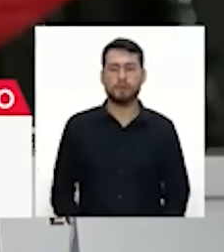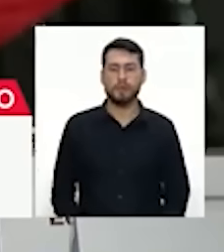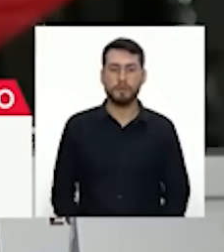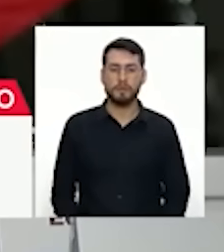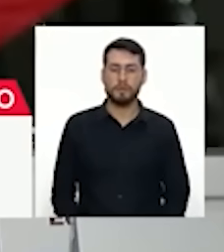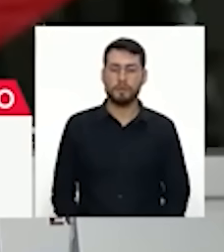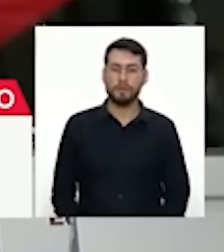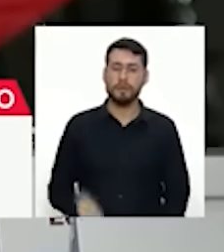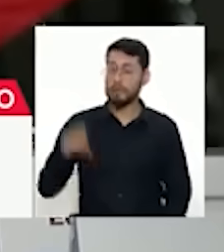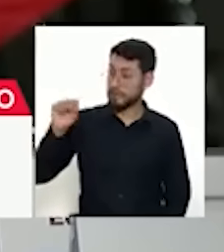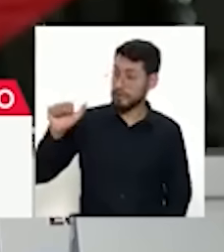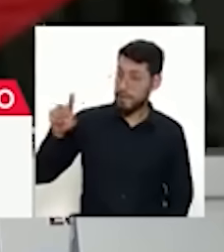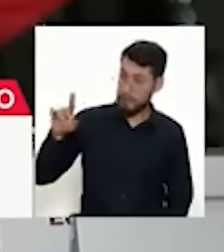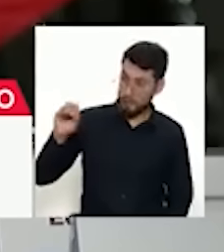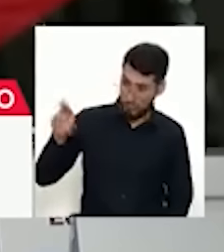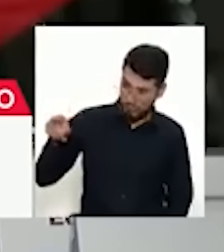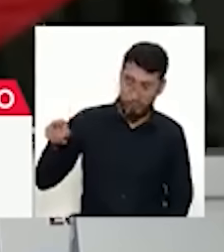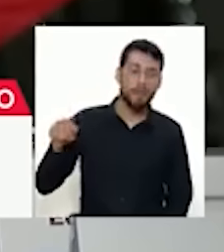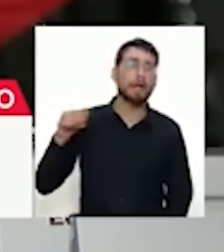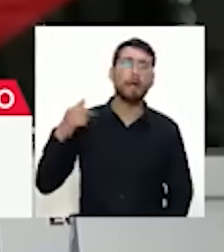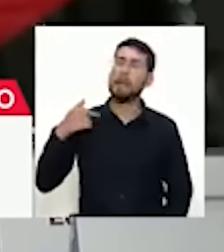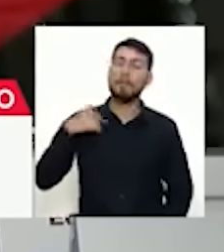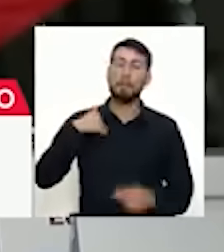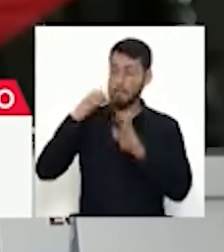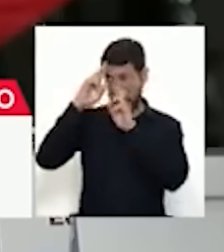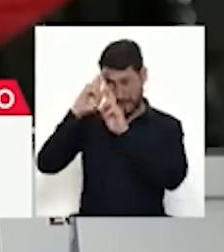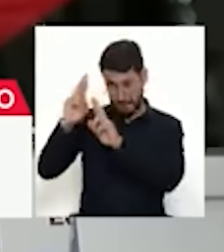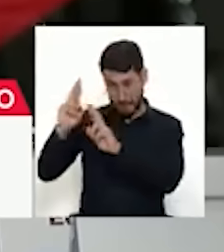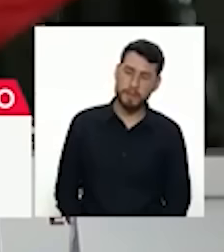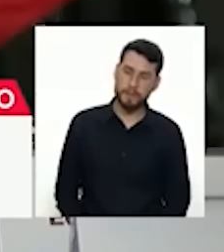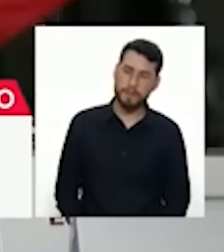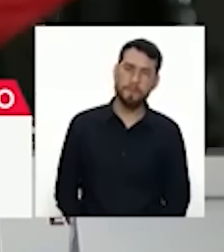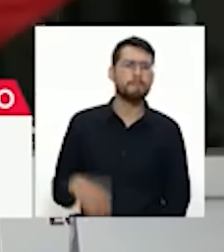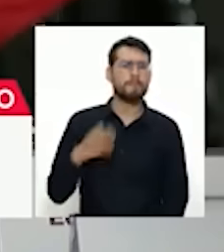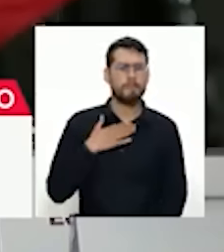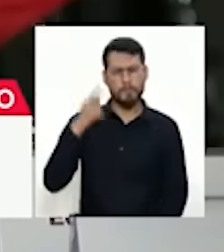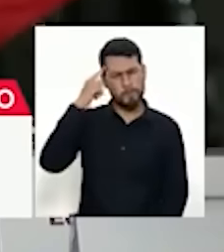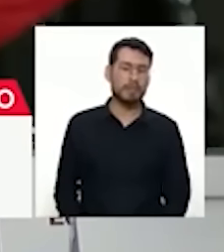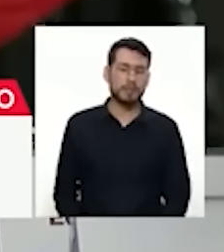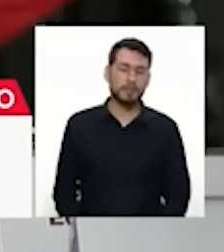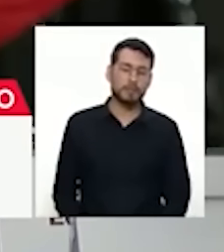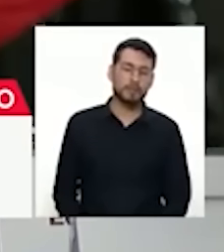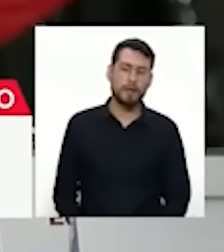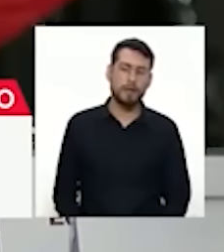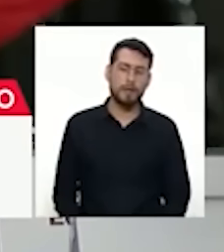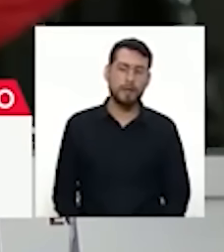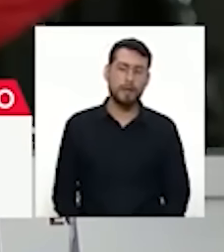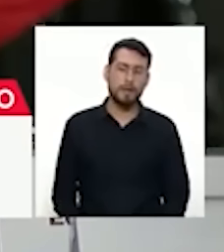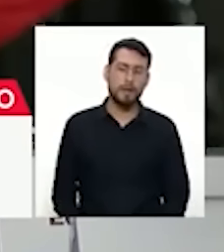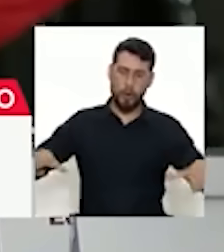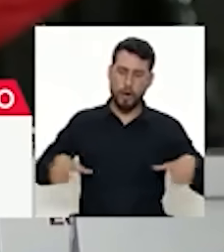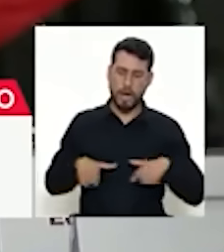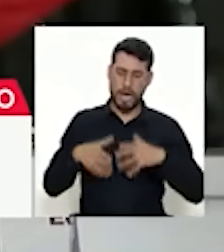Salvador Salvador con el respeto que te mereces creo que tu pregunta invade el